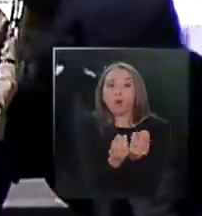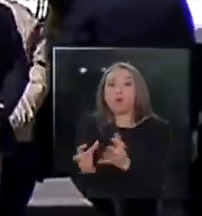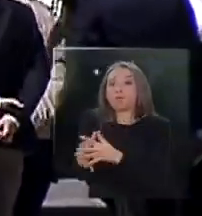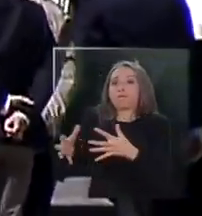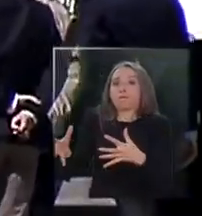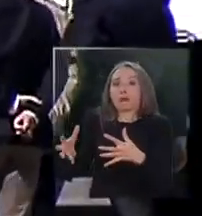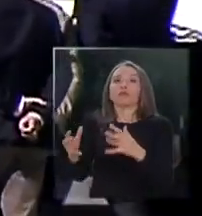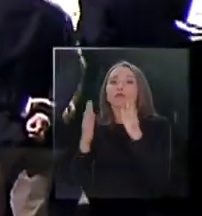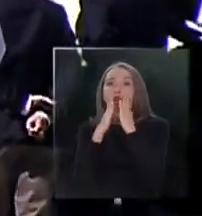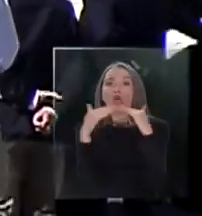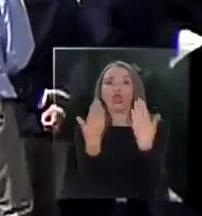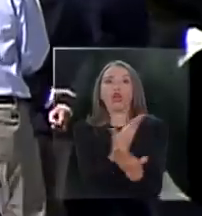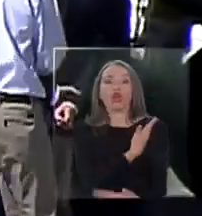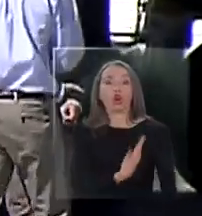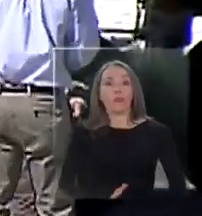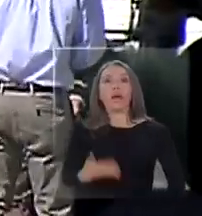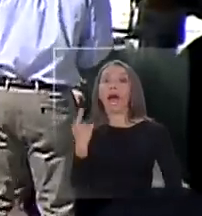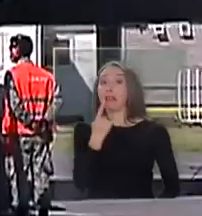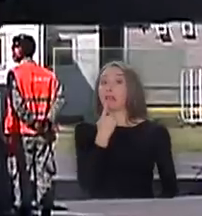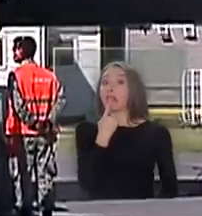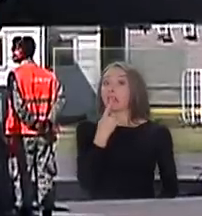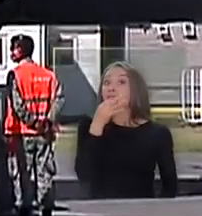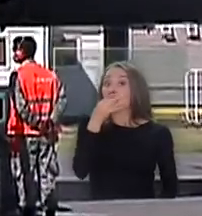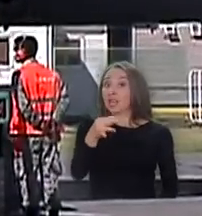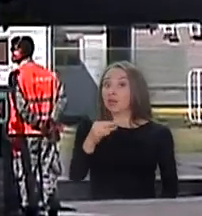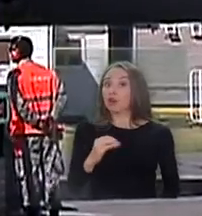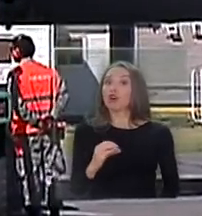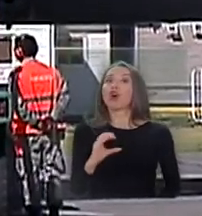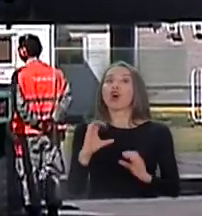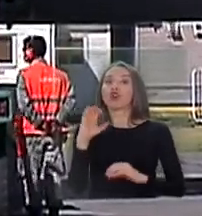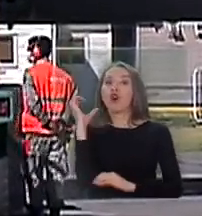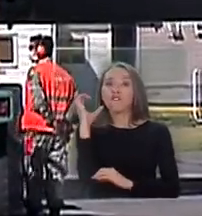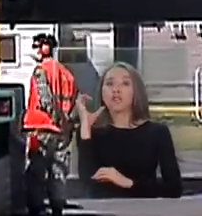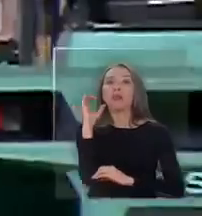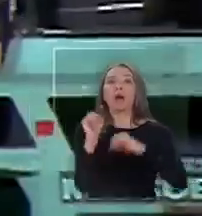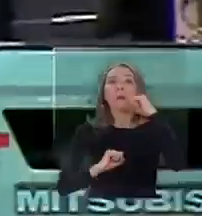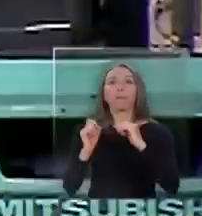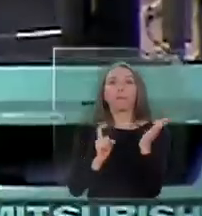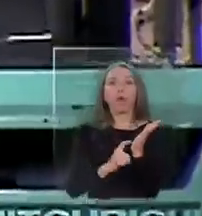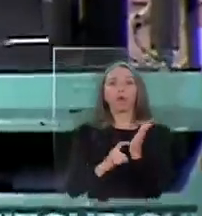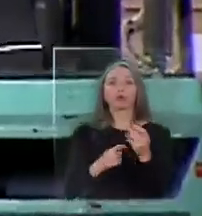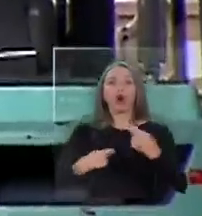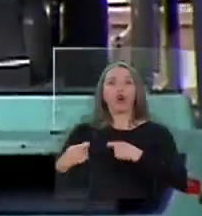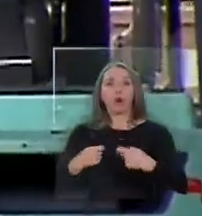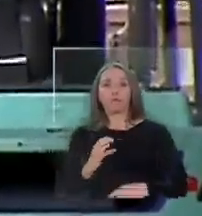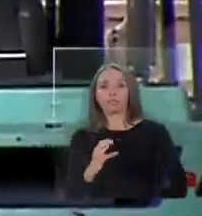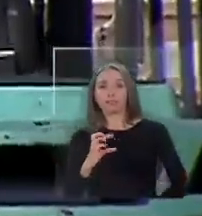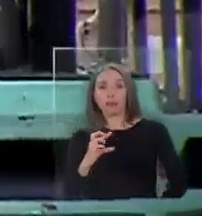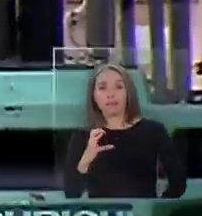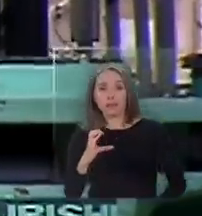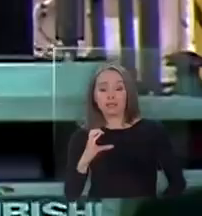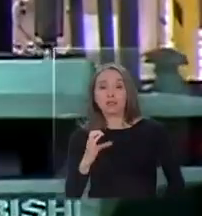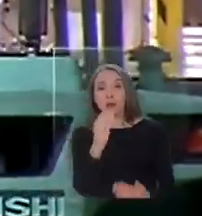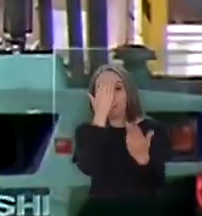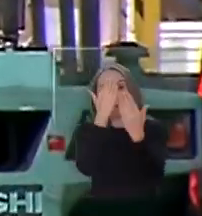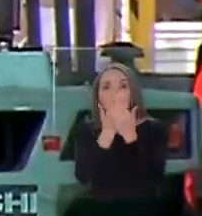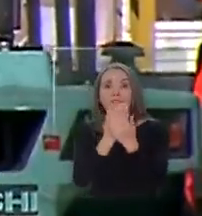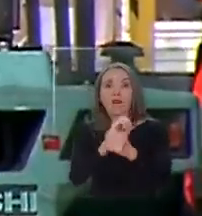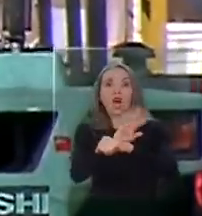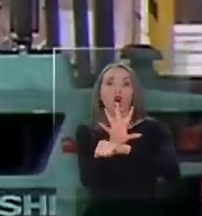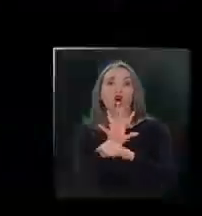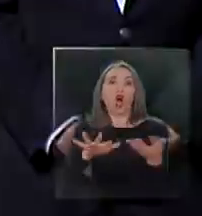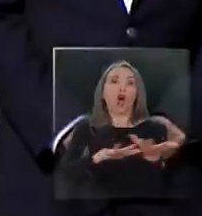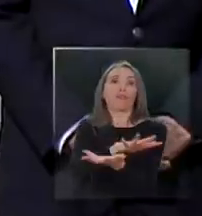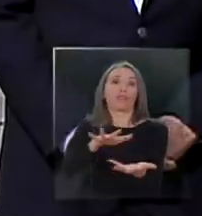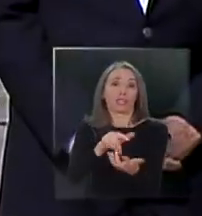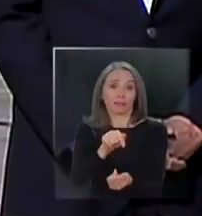de la donación al gobierno comprometida hace algunos días por la Confederación de la Producción y del Comercio para enfrentar la crisis sanitaria. Ponemos